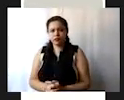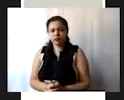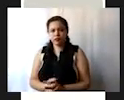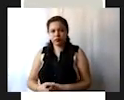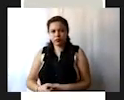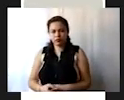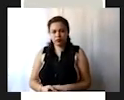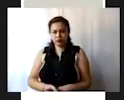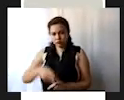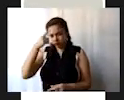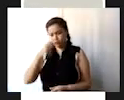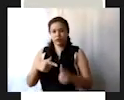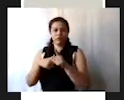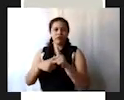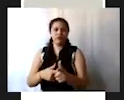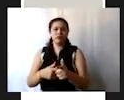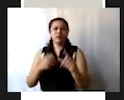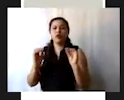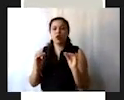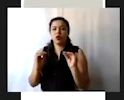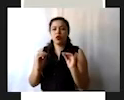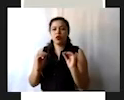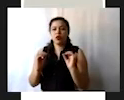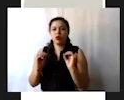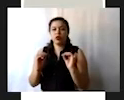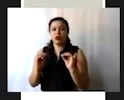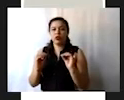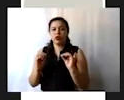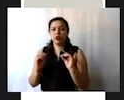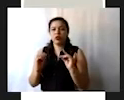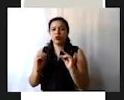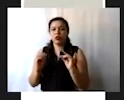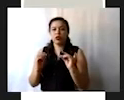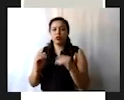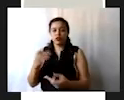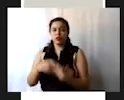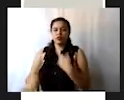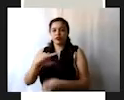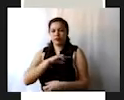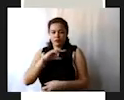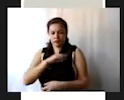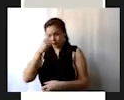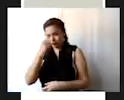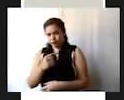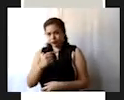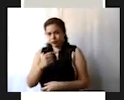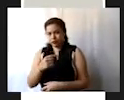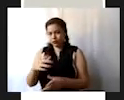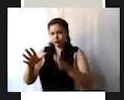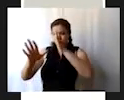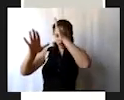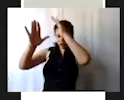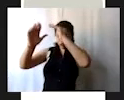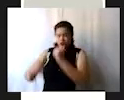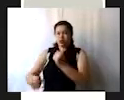relativos al seguimiento o bien una cooperación con el sector privado a través de acuerdos de cooperación